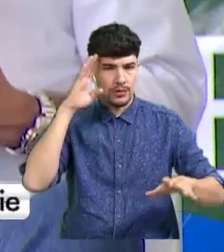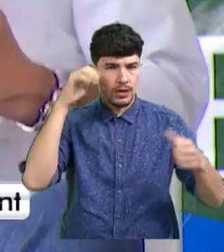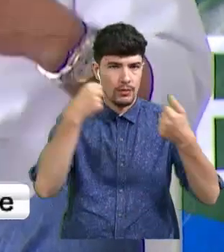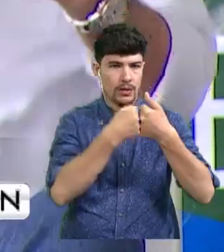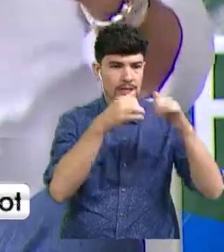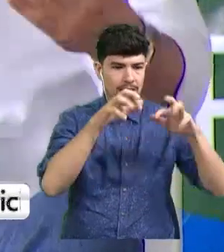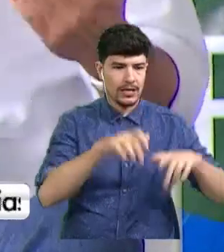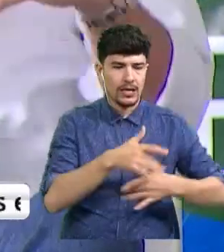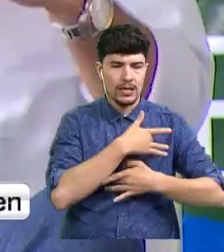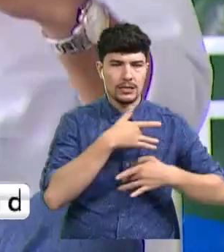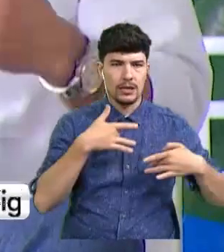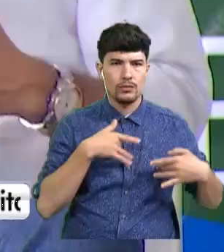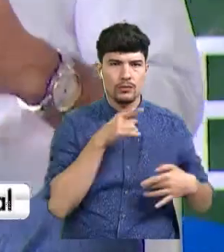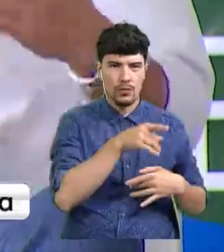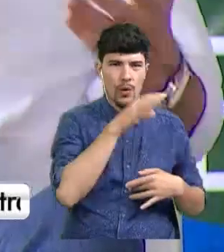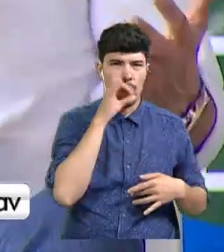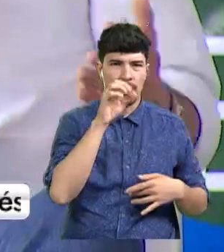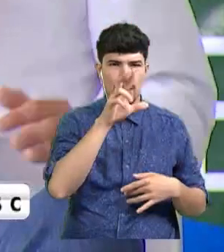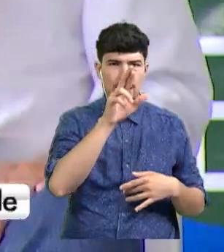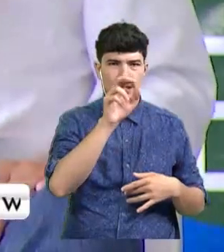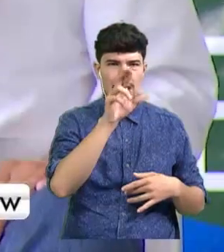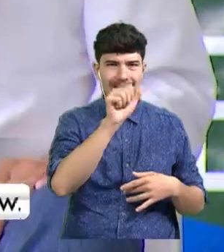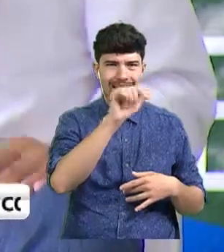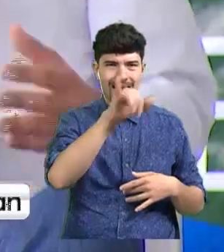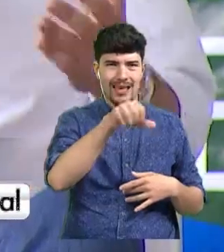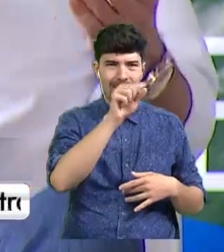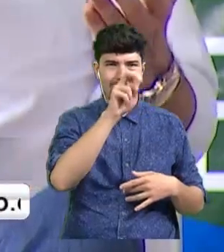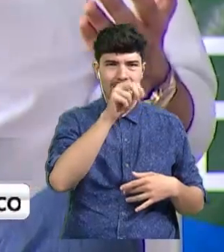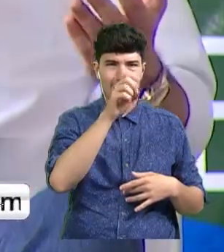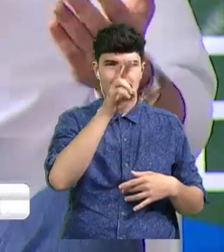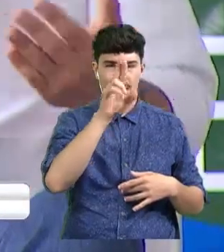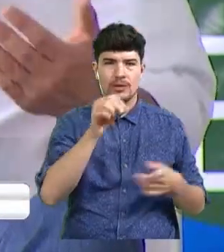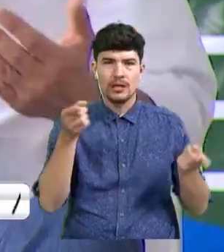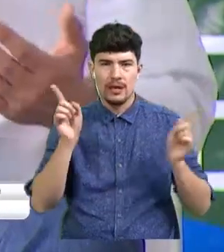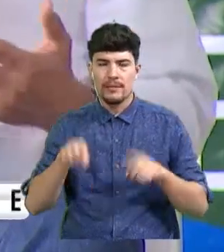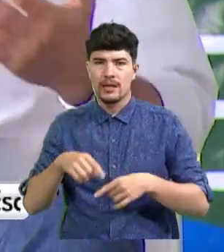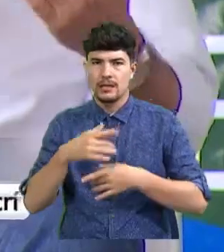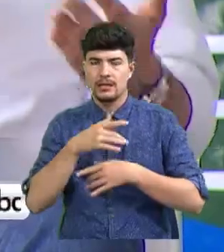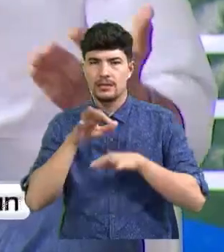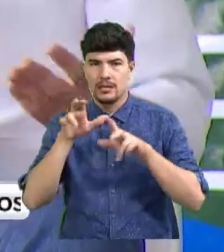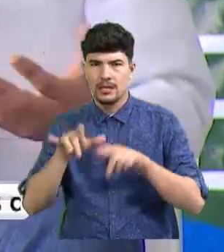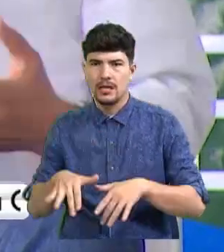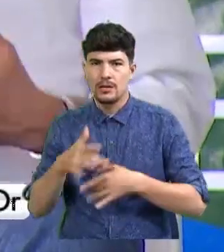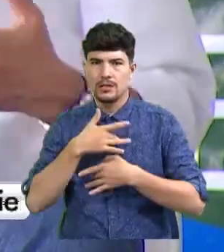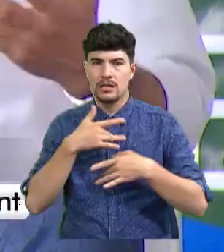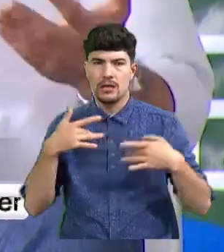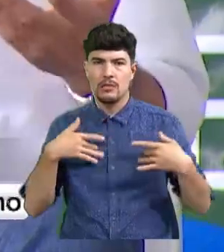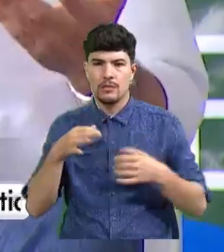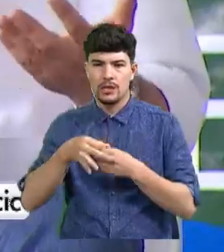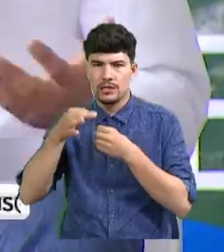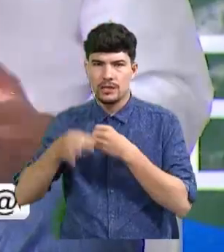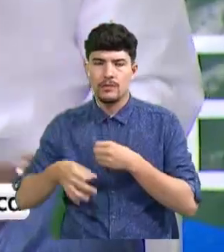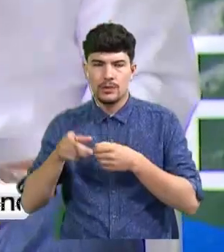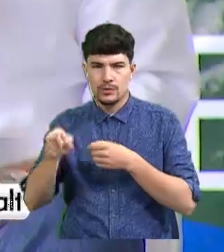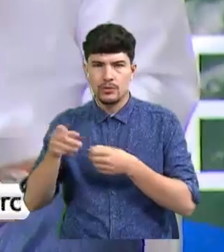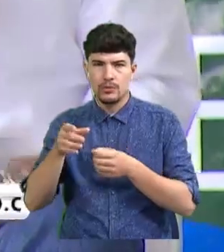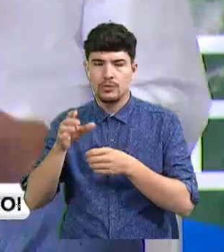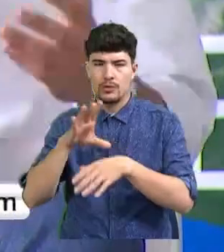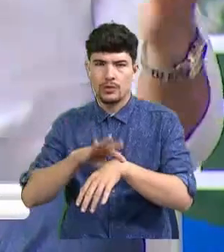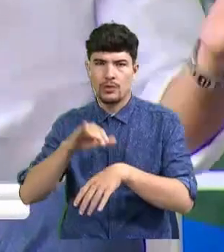Luis Alejandro, el doctor Raúl, el secretario de Salud Municipal de Bucaramanga, el doctor Juan y obviamente la